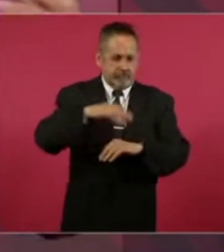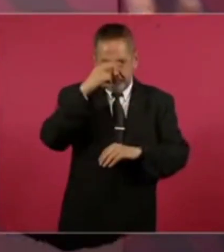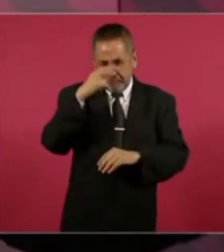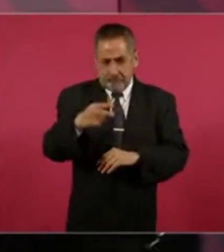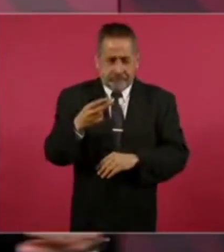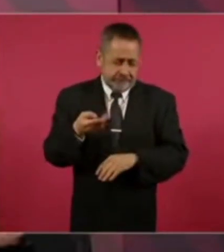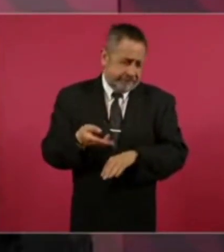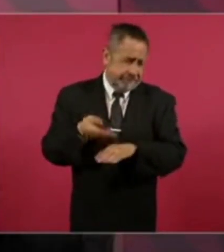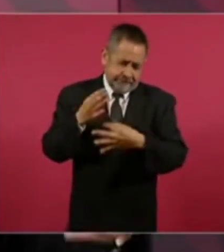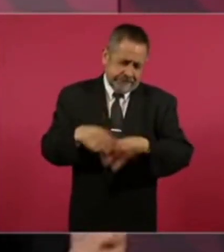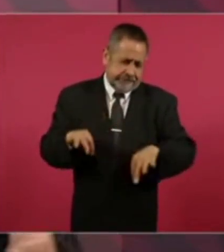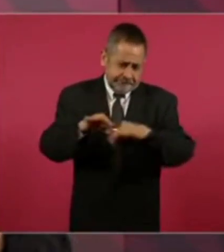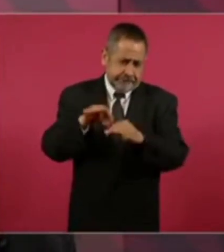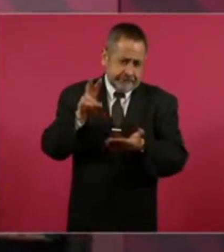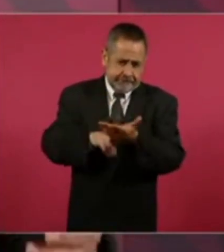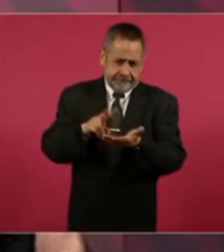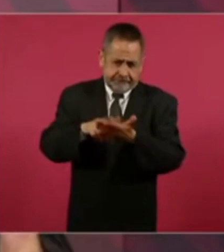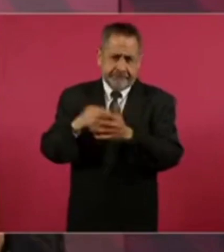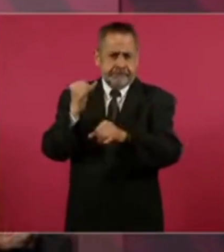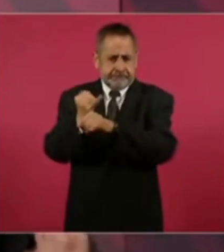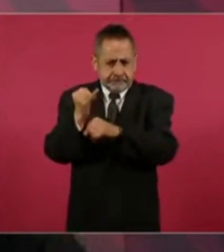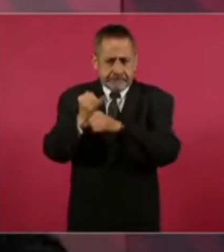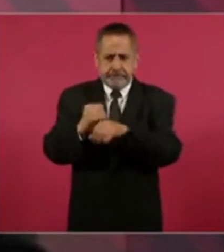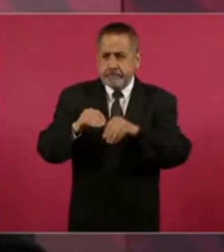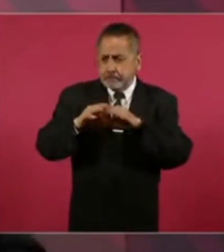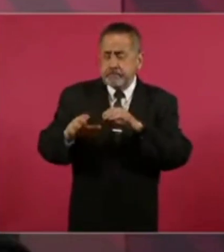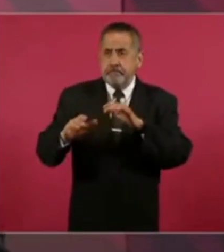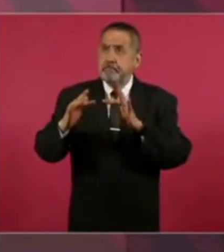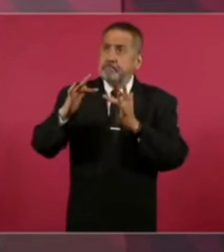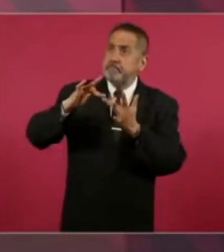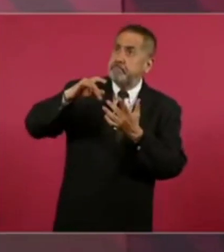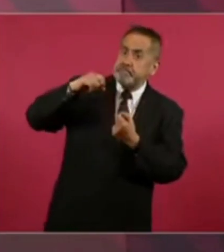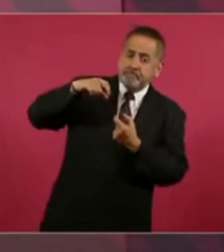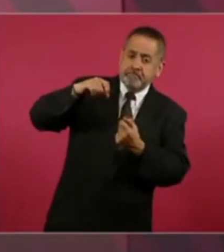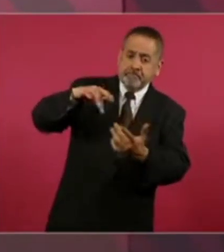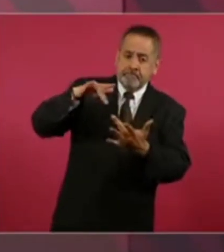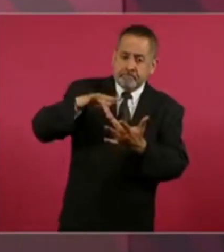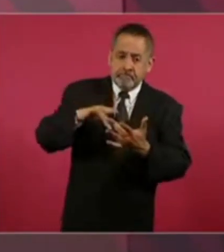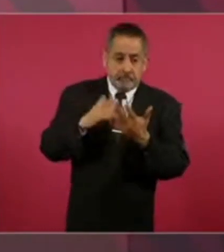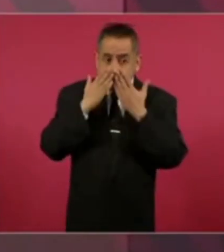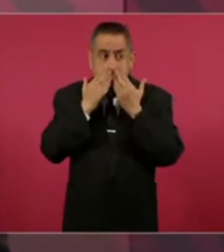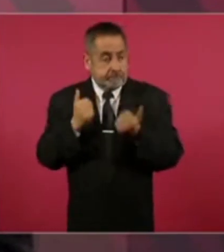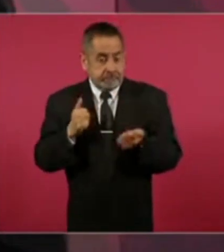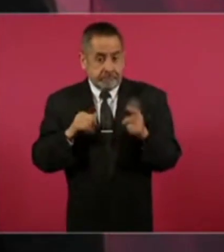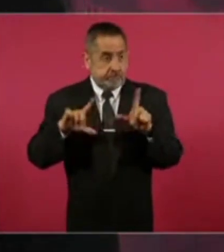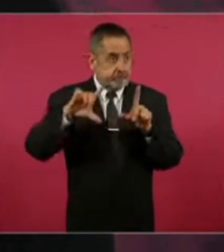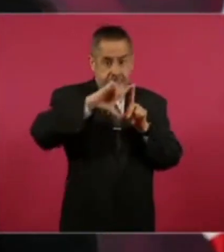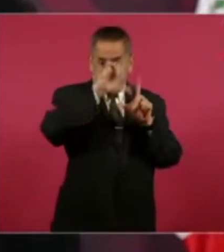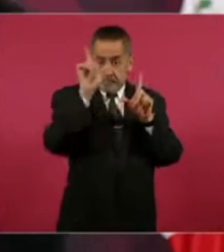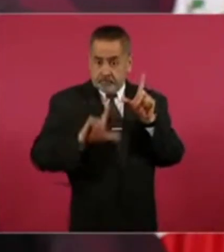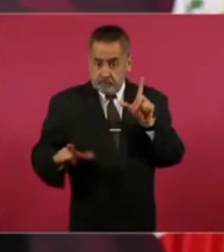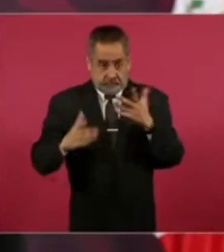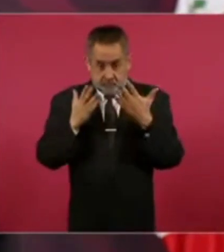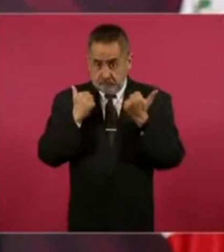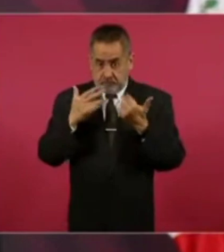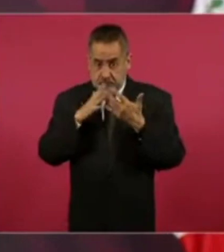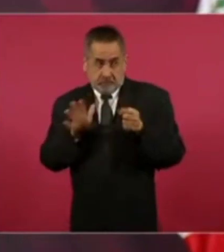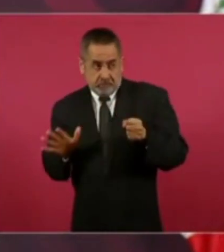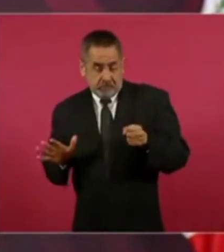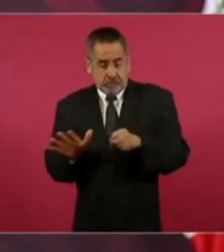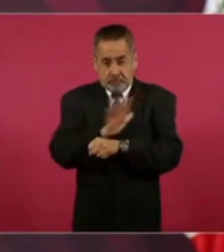es importantísimo la comunicación por internet, que no la tenemos en todo el país.